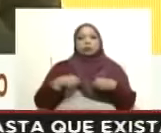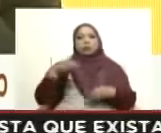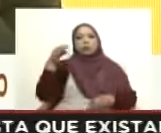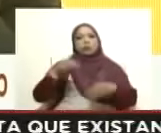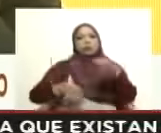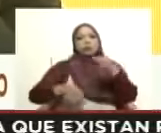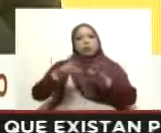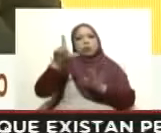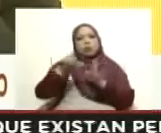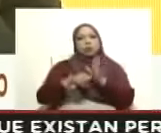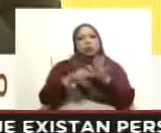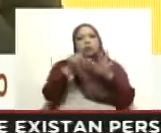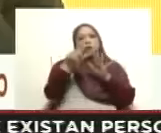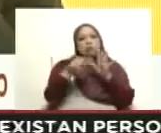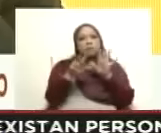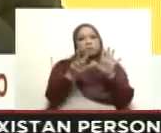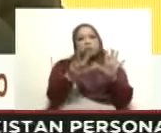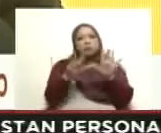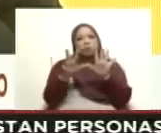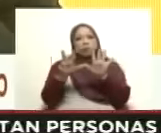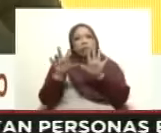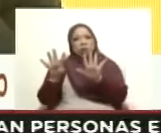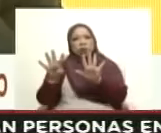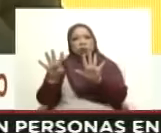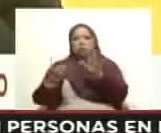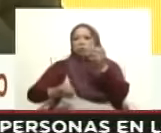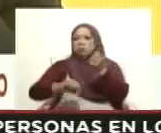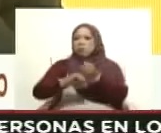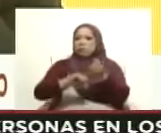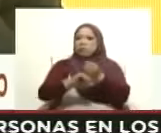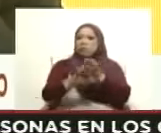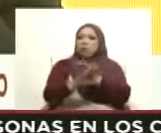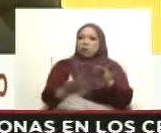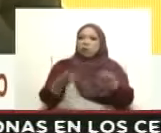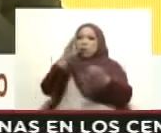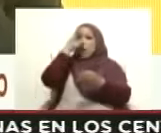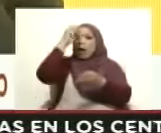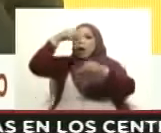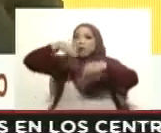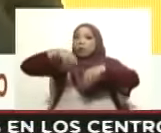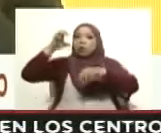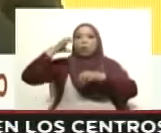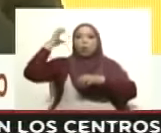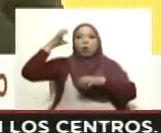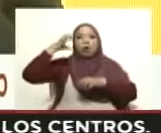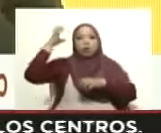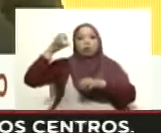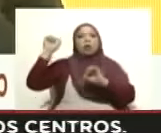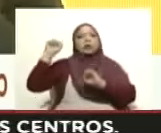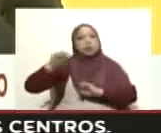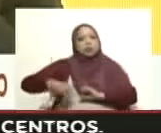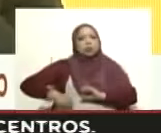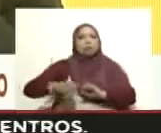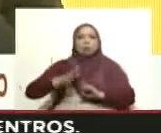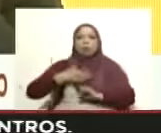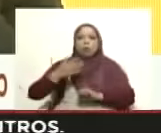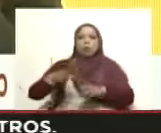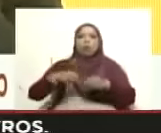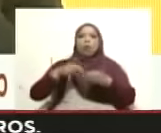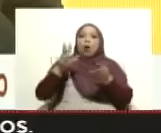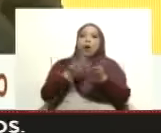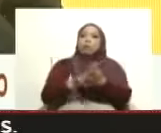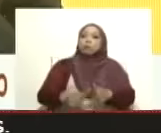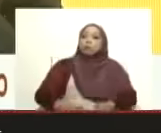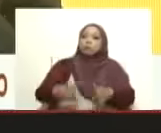de 1899 solamente a apoyamos el acuerdo de Ginebra como instrumento para dirimir los asuntos